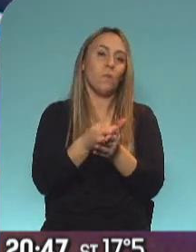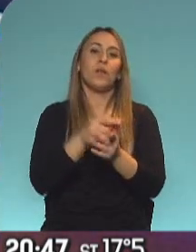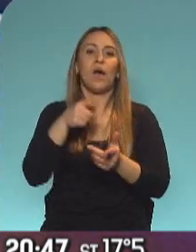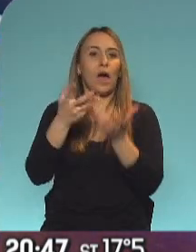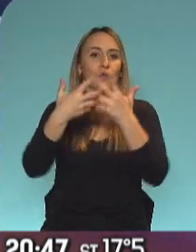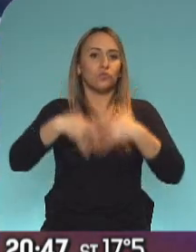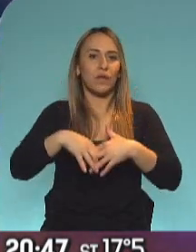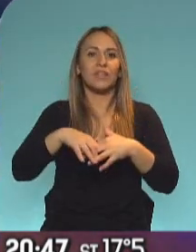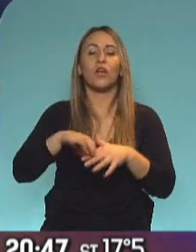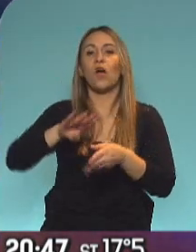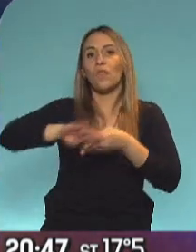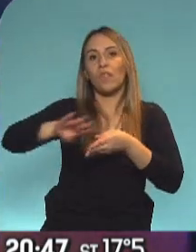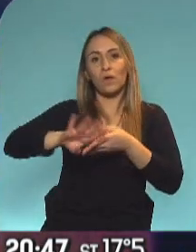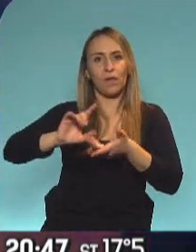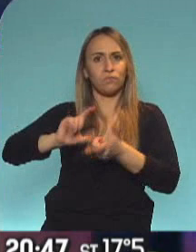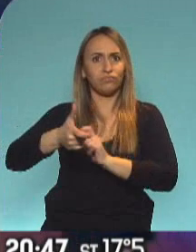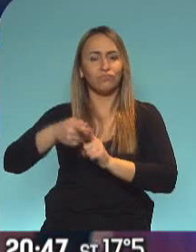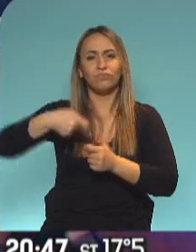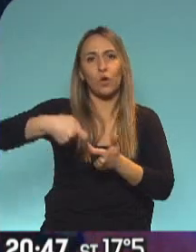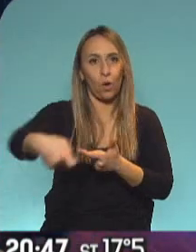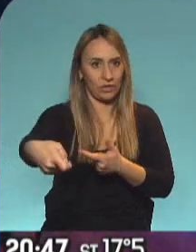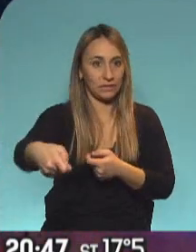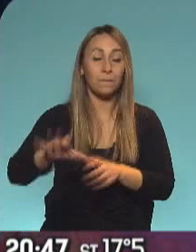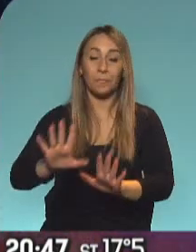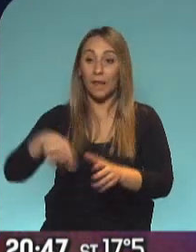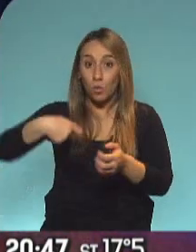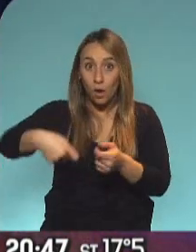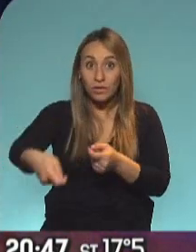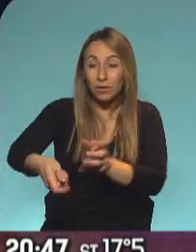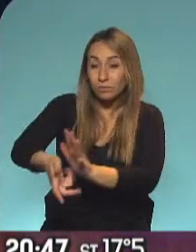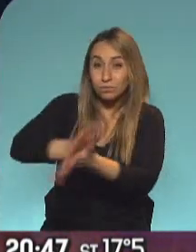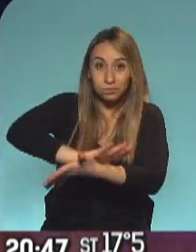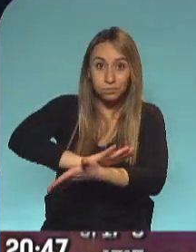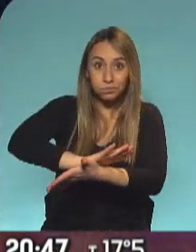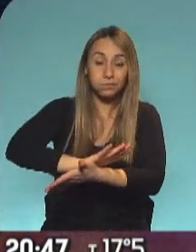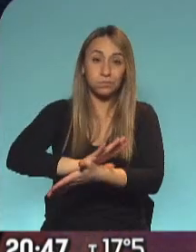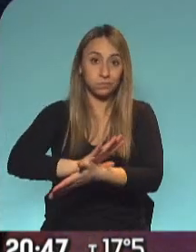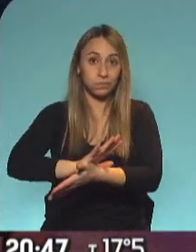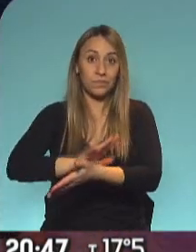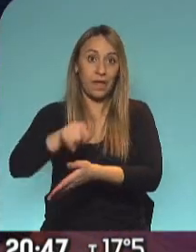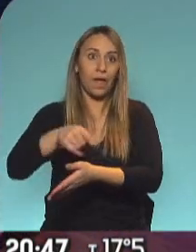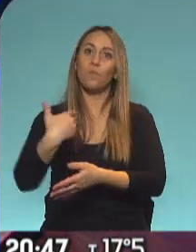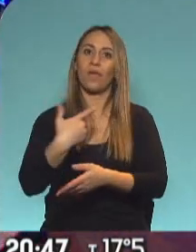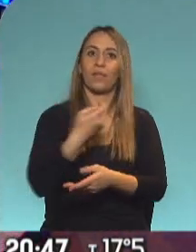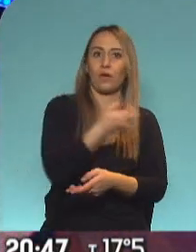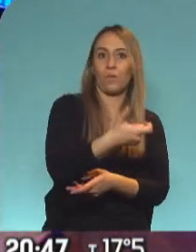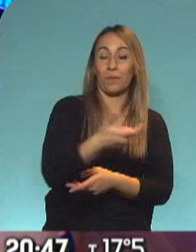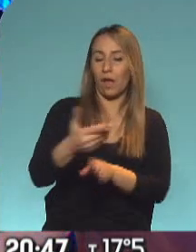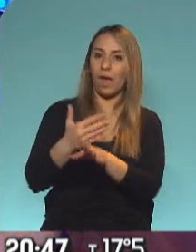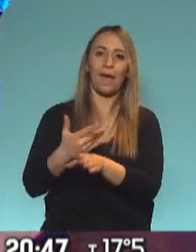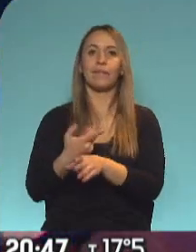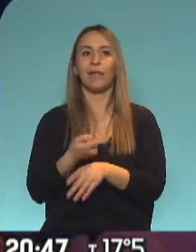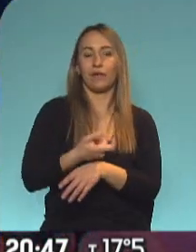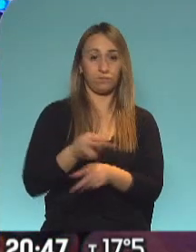les refinanciaron estas cuotas. Bueno, hasta que no termines de pagar esas cuotas refinanciadas, tampoco podés comprar dólares. Pero acordate que